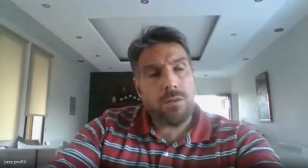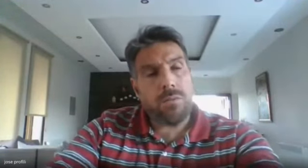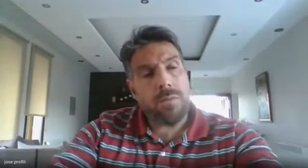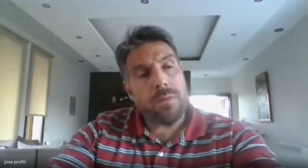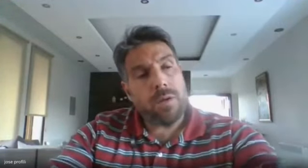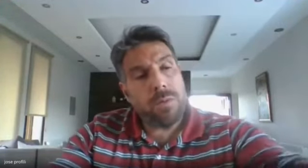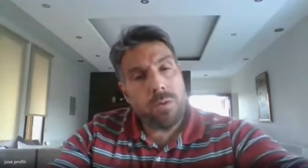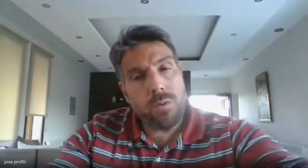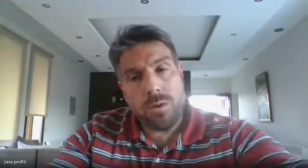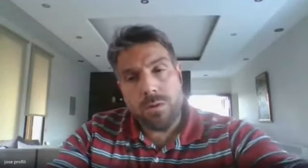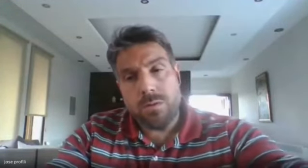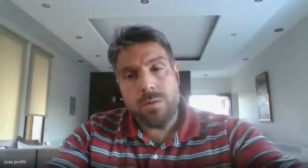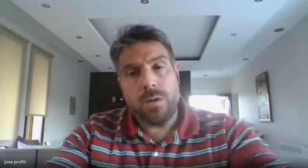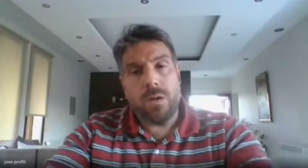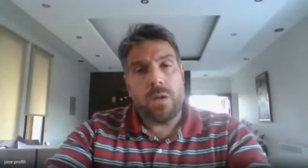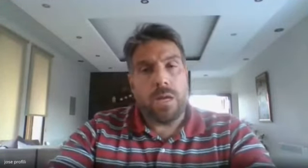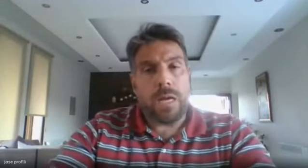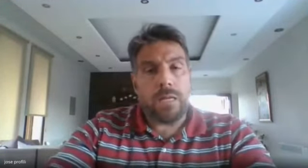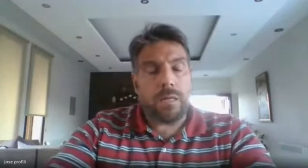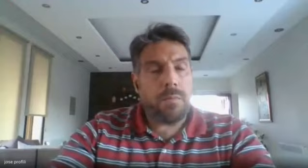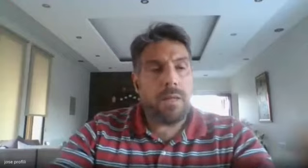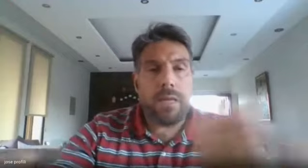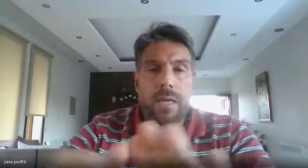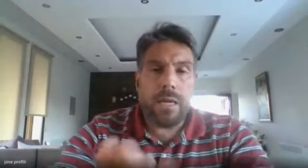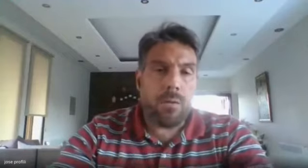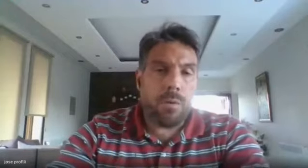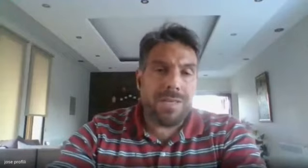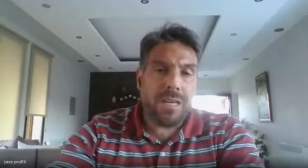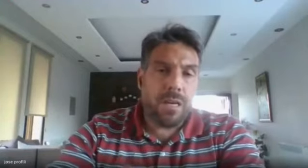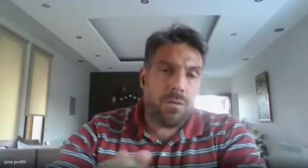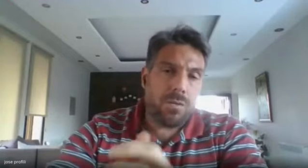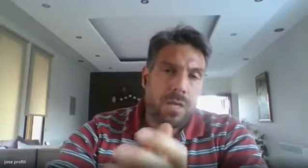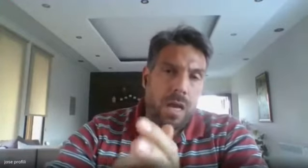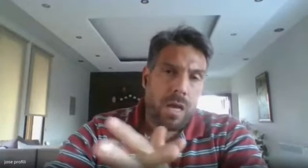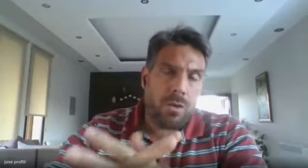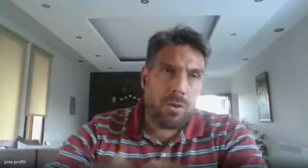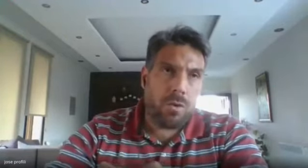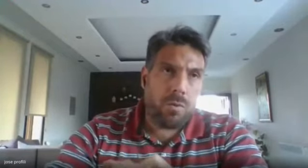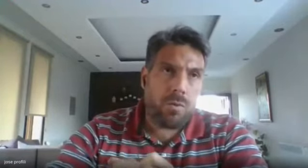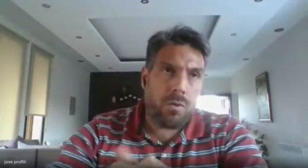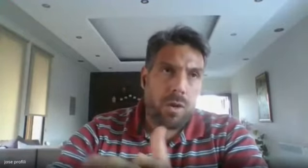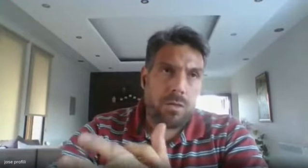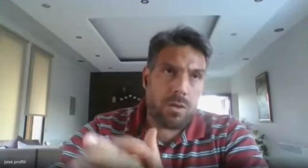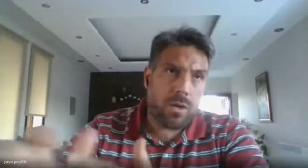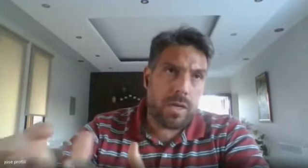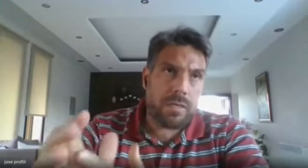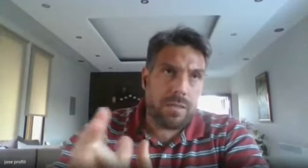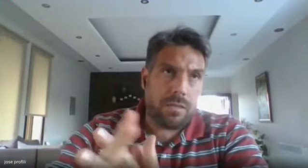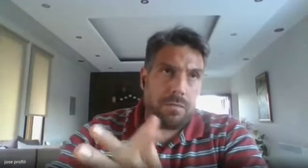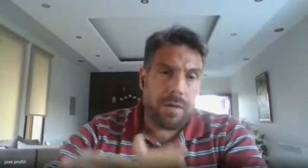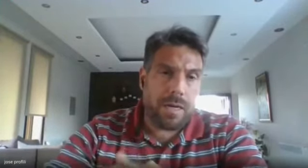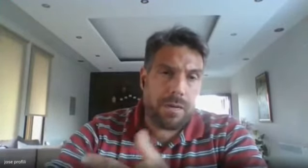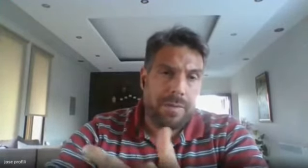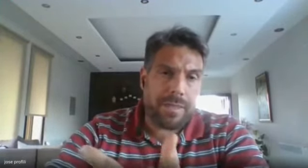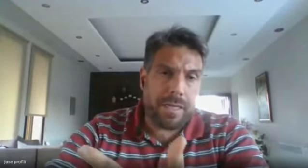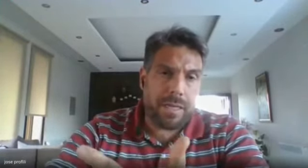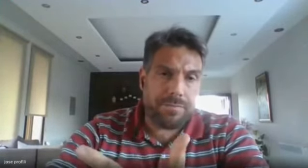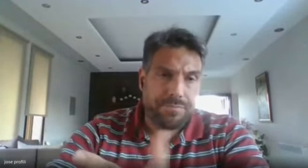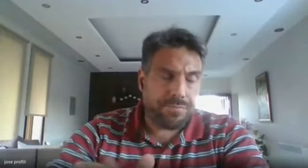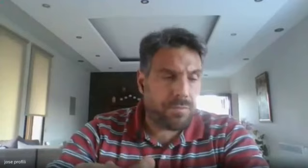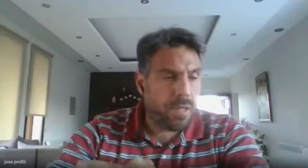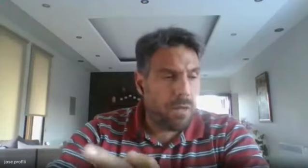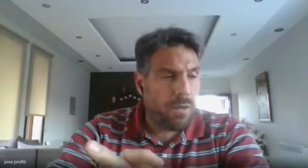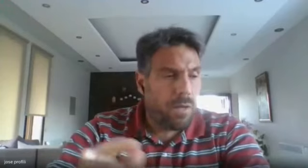Comentarles en estos primeros minutos el tema de cómo va a ser el cursado y cuáles son los requisitos para la